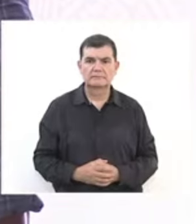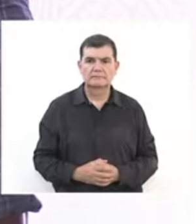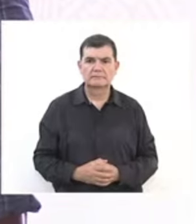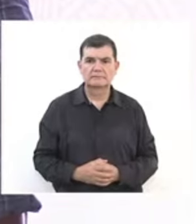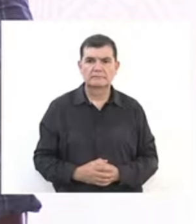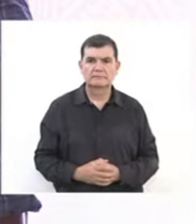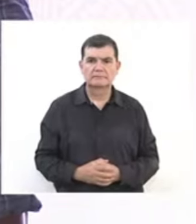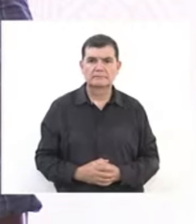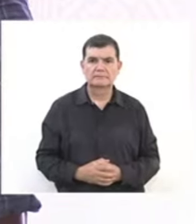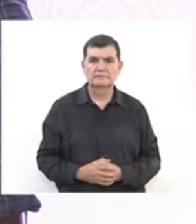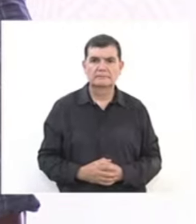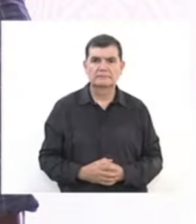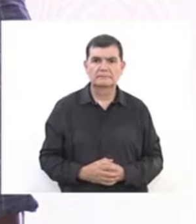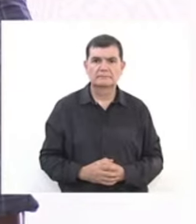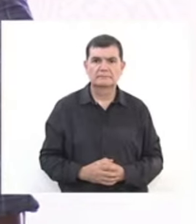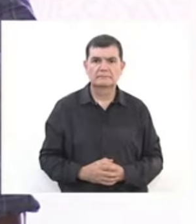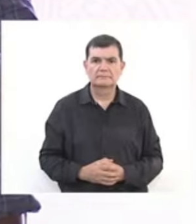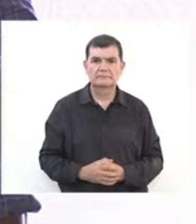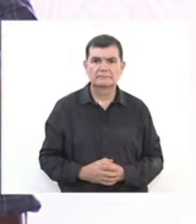becas de jóvenes,